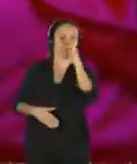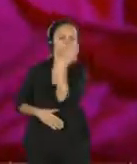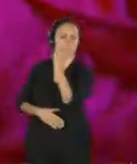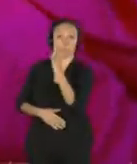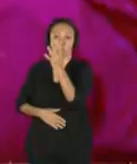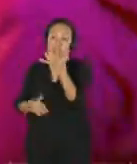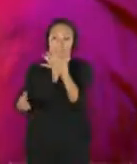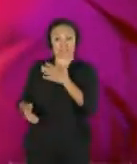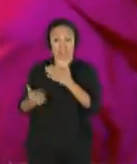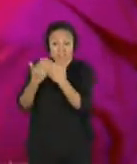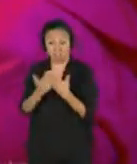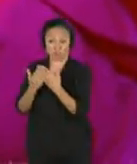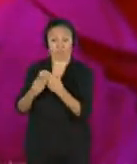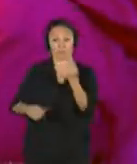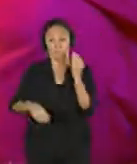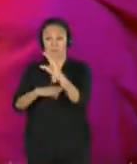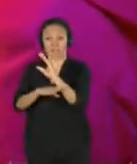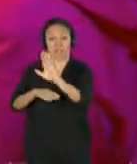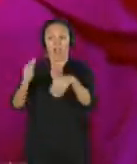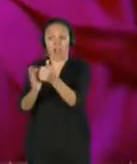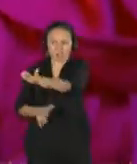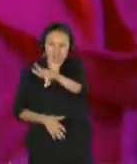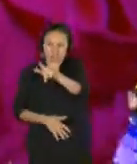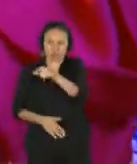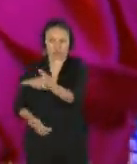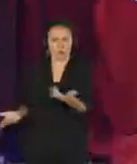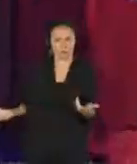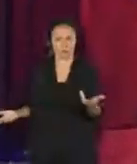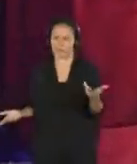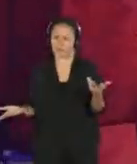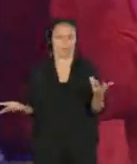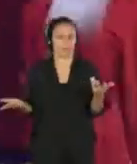la beca muchas veces se las ha mamado.